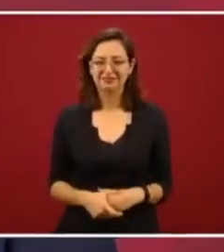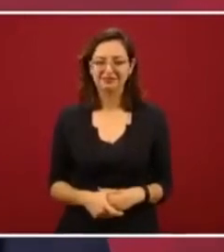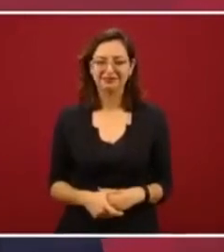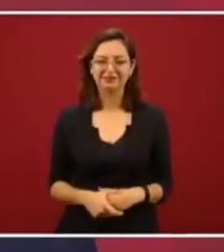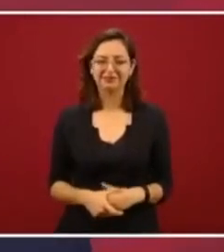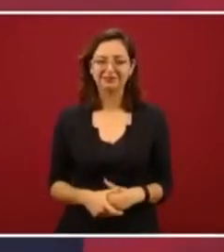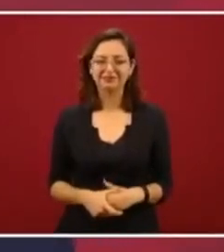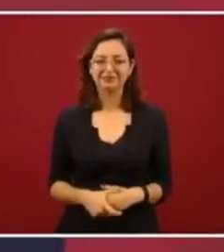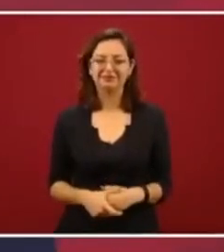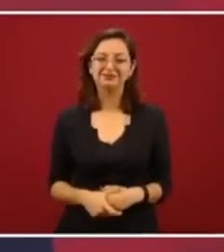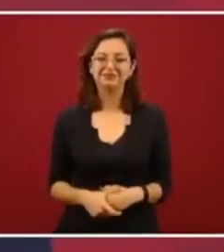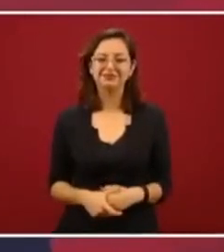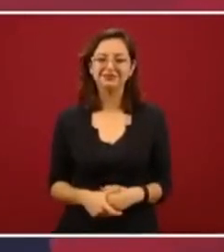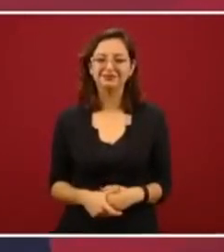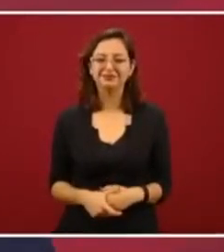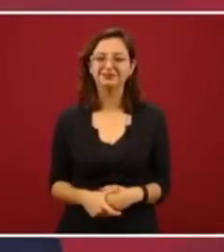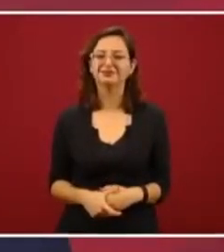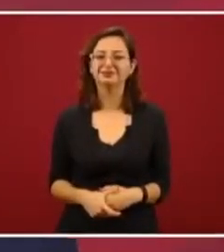Por lo pronto,